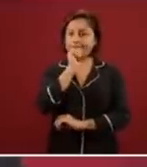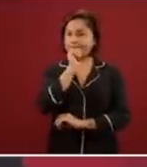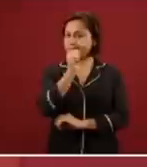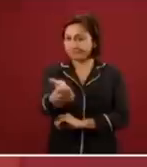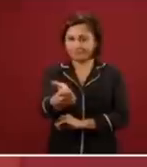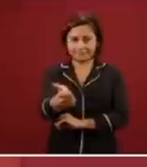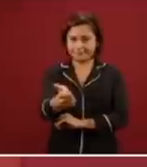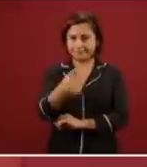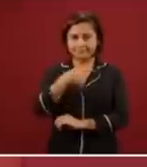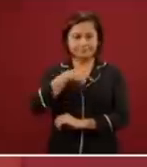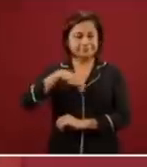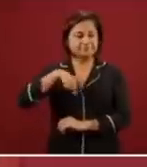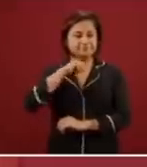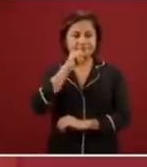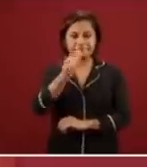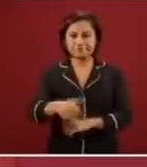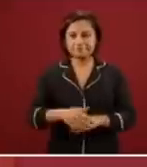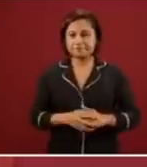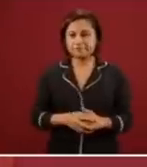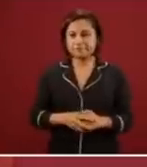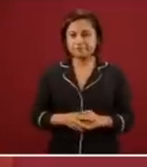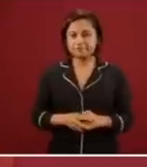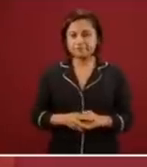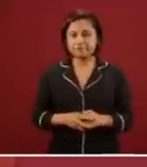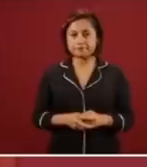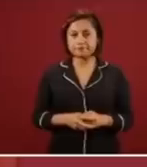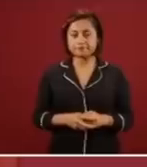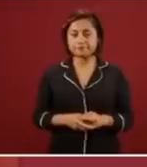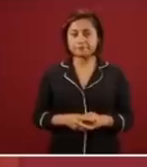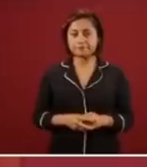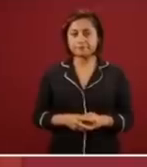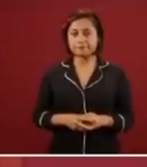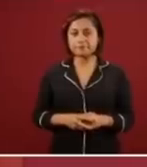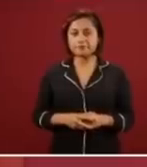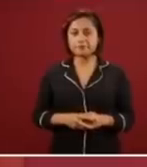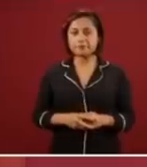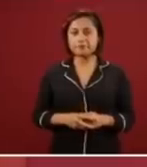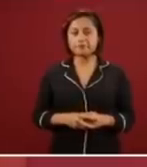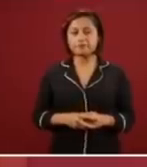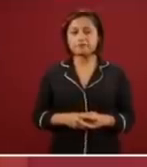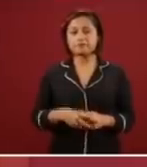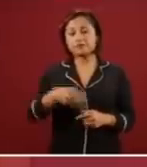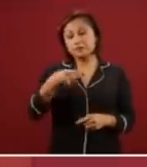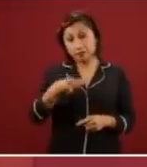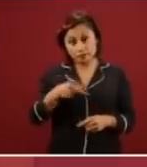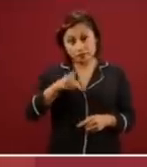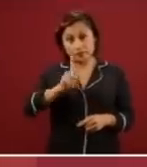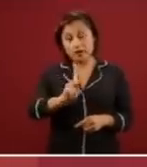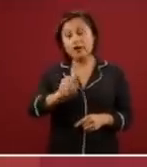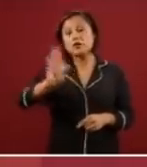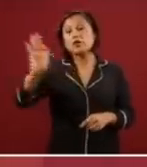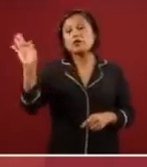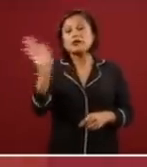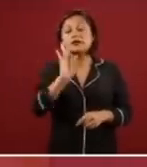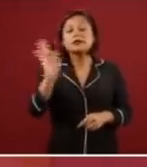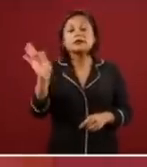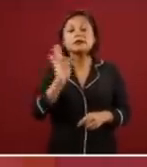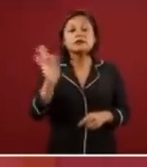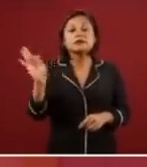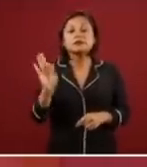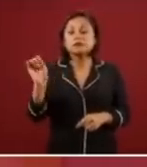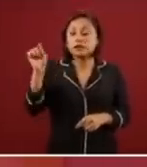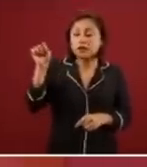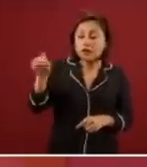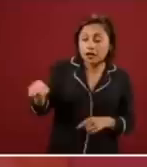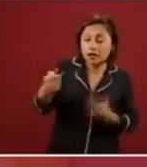¿Sí? Pero si una persona que tiene una controversia con